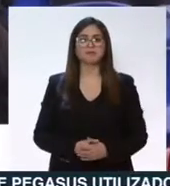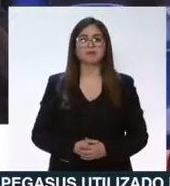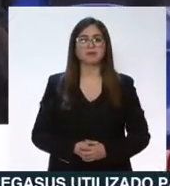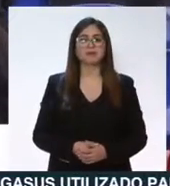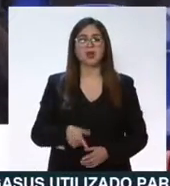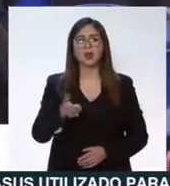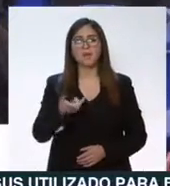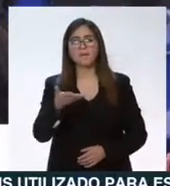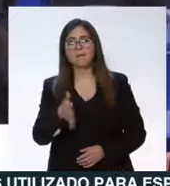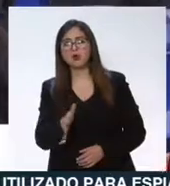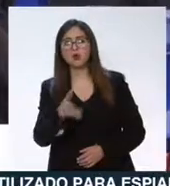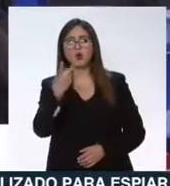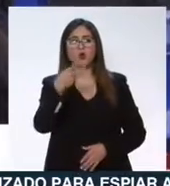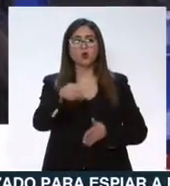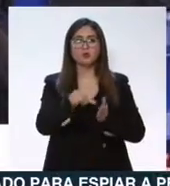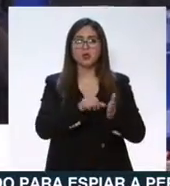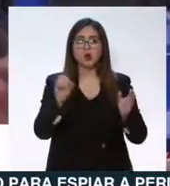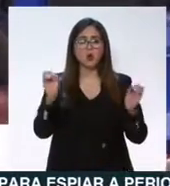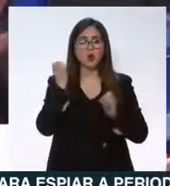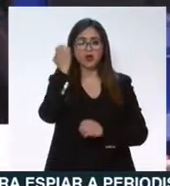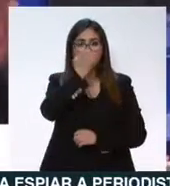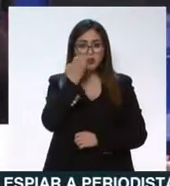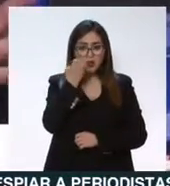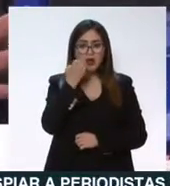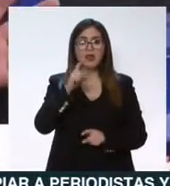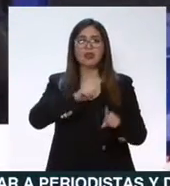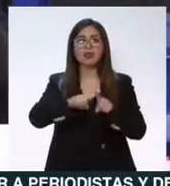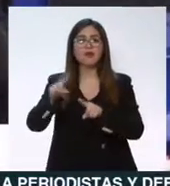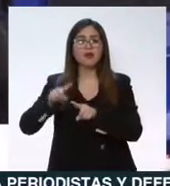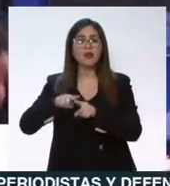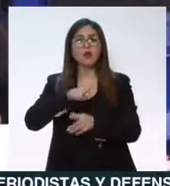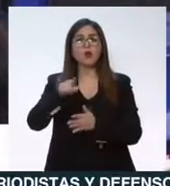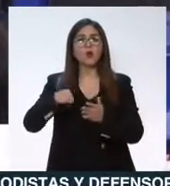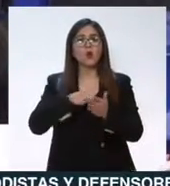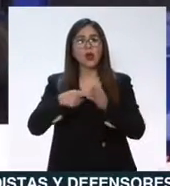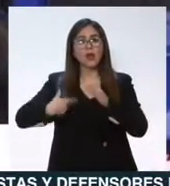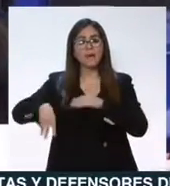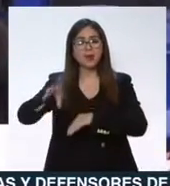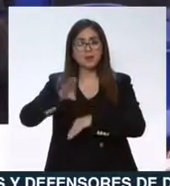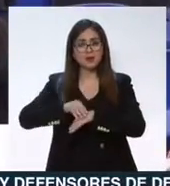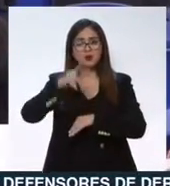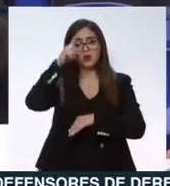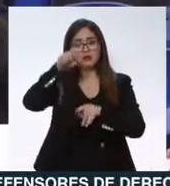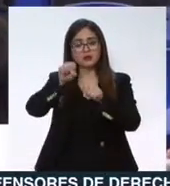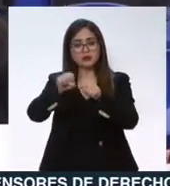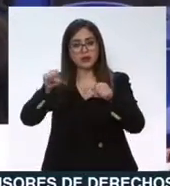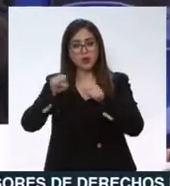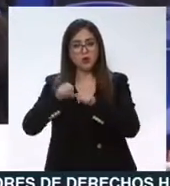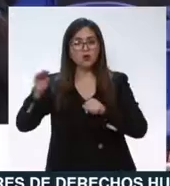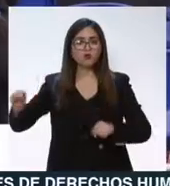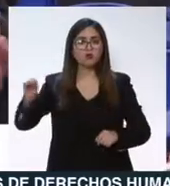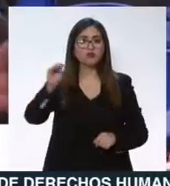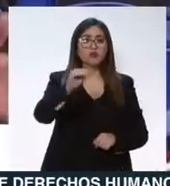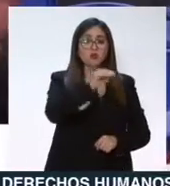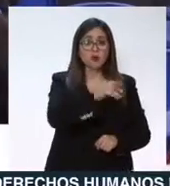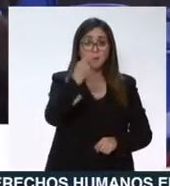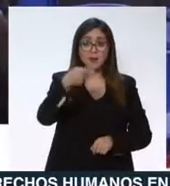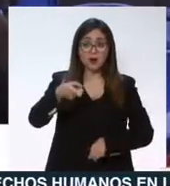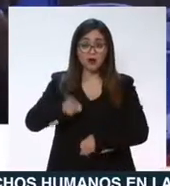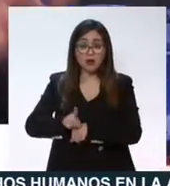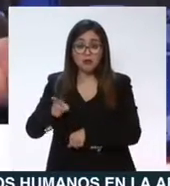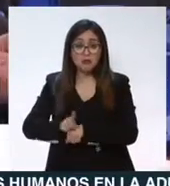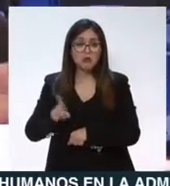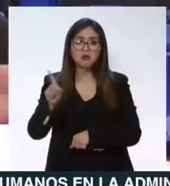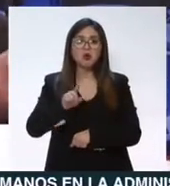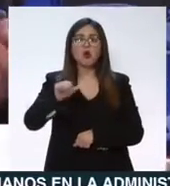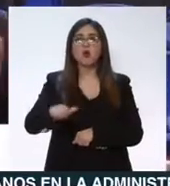asistieron. Fueron a varias escuelas, les daban permiso, les prestaban unas aulas, pero no era diario. A otras escuelas